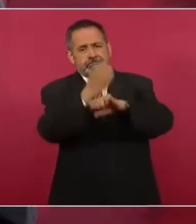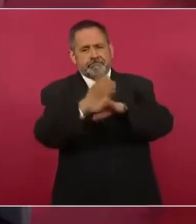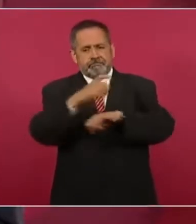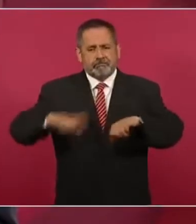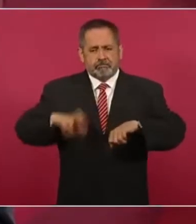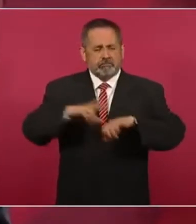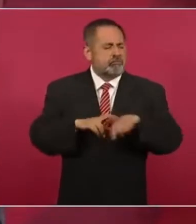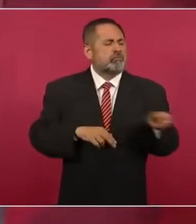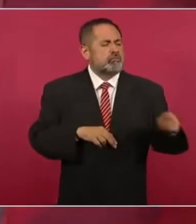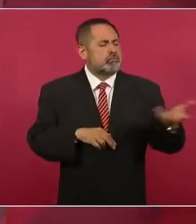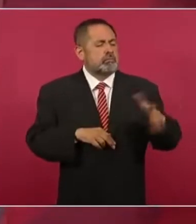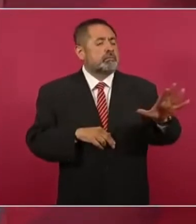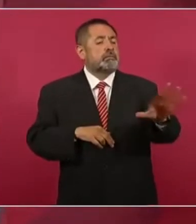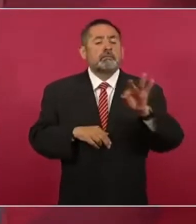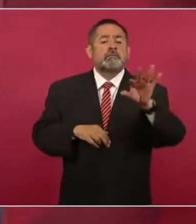jefes políticos,